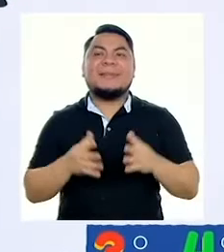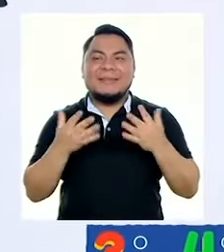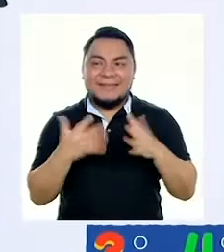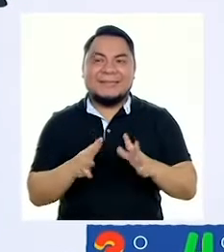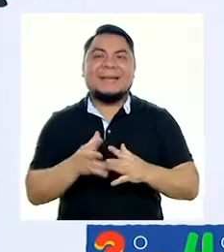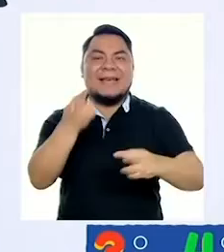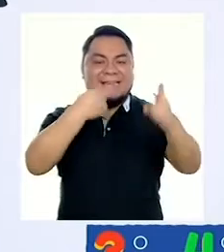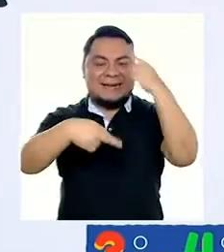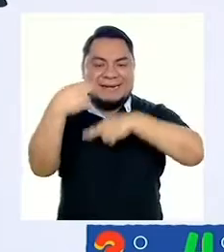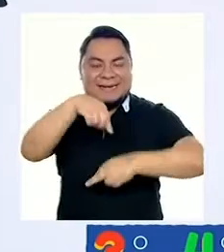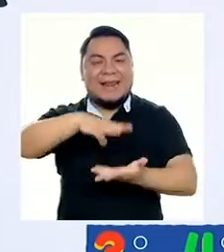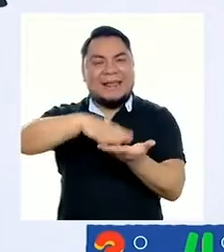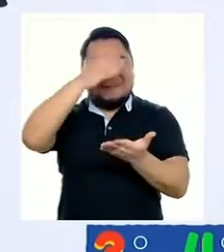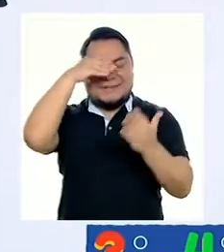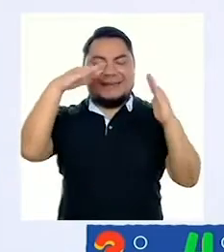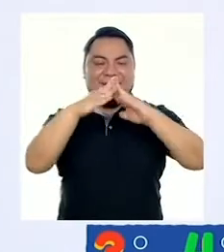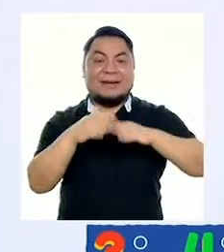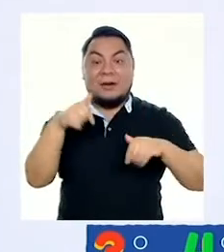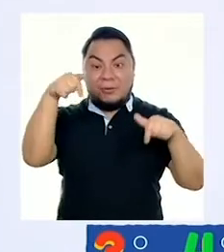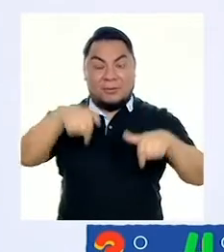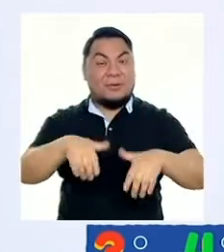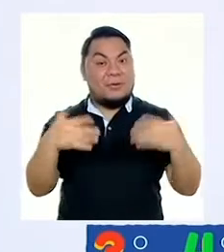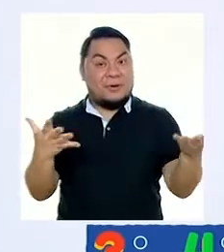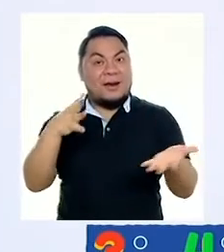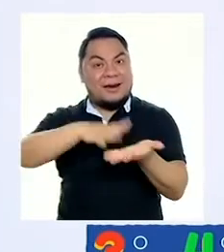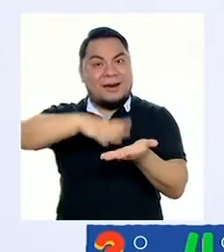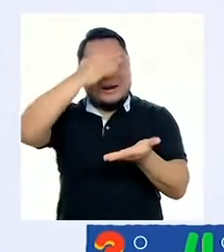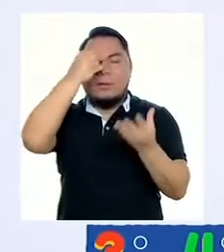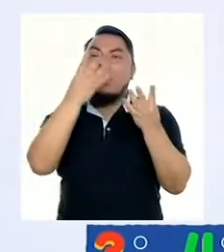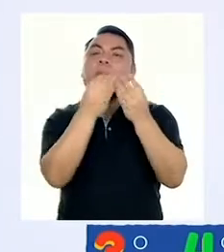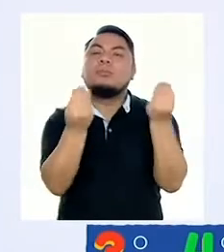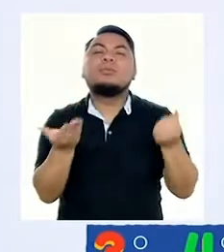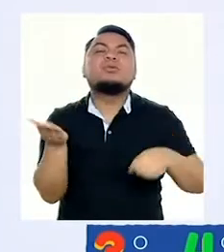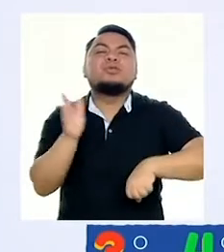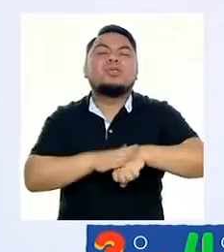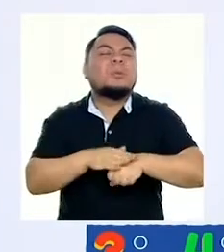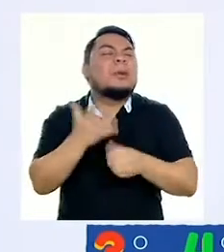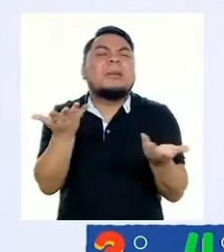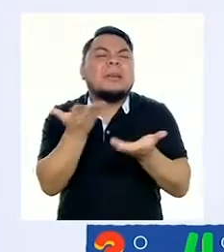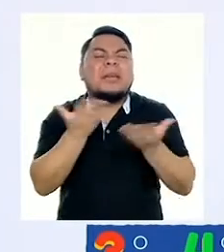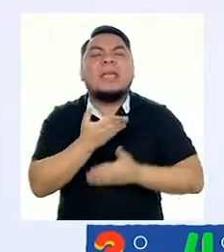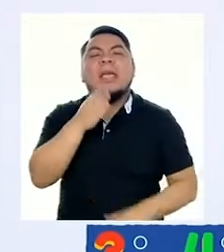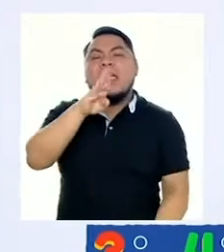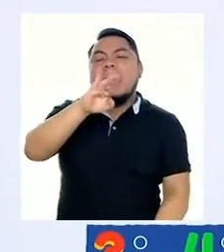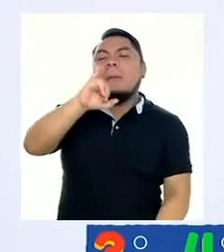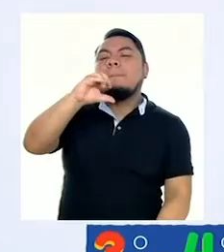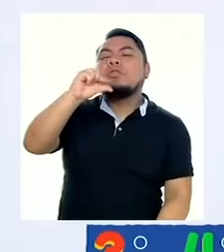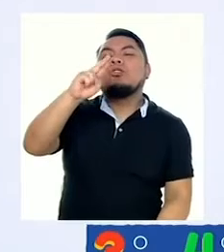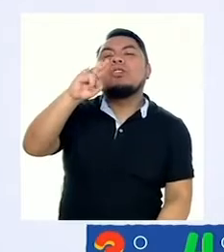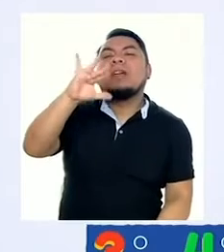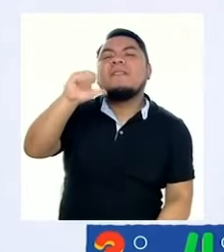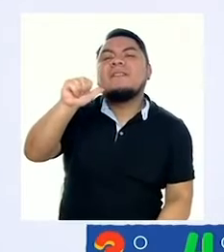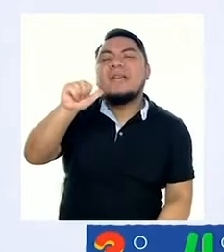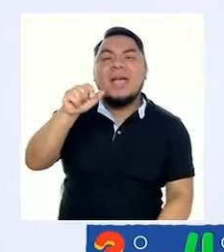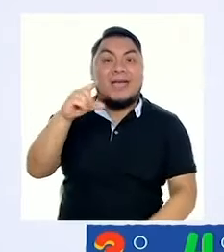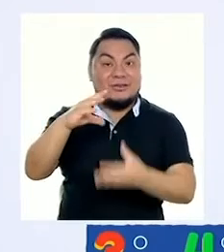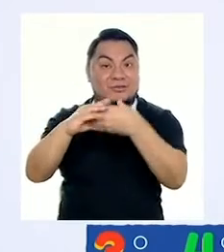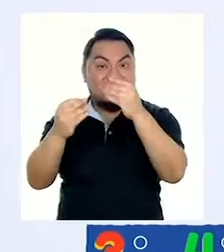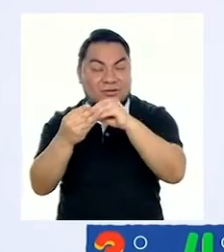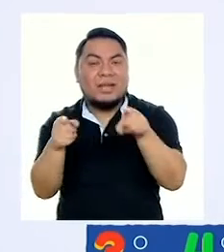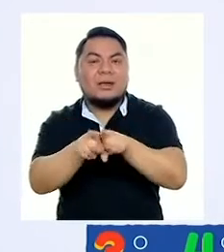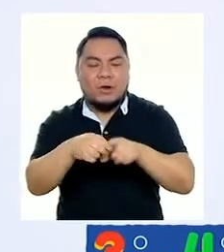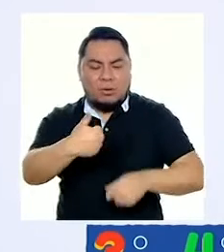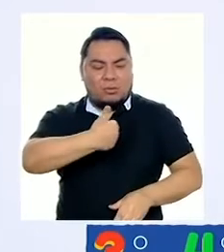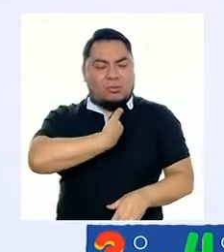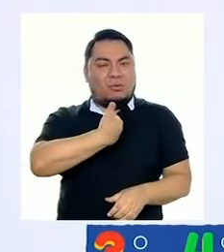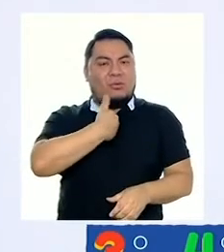Estamos de regreso en Aprendo en Casa. El día de hoy estamos aprendiendo mucho sobre qué es una biografía y una autobiografía.